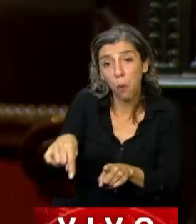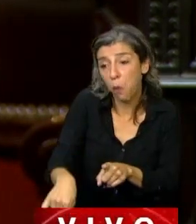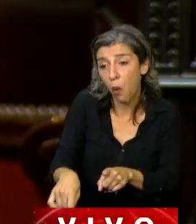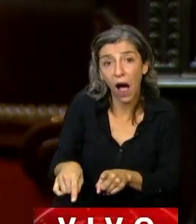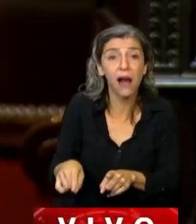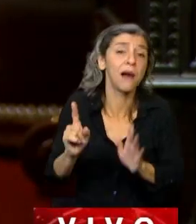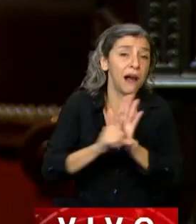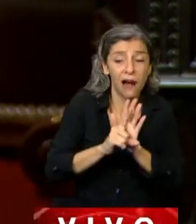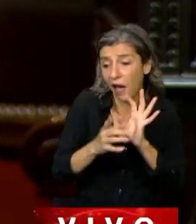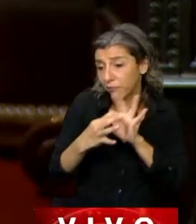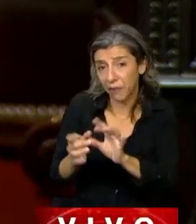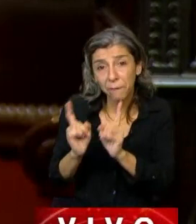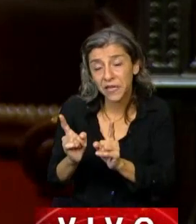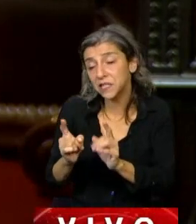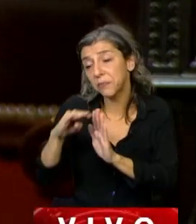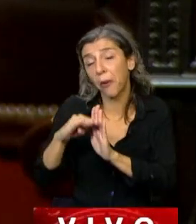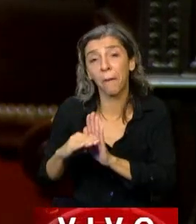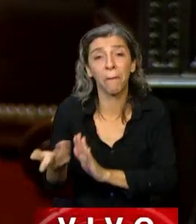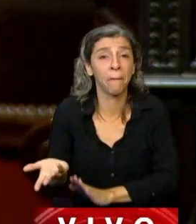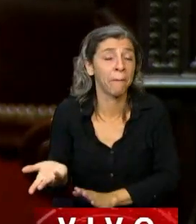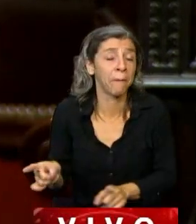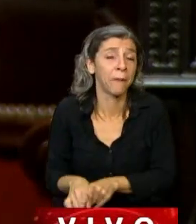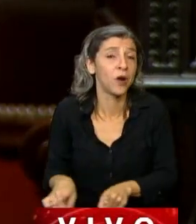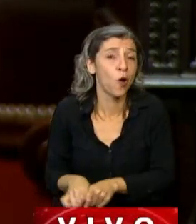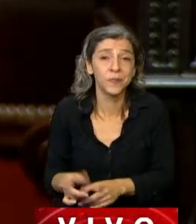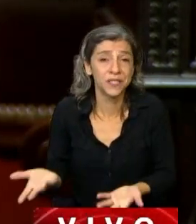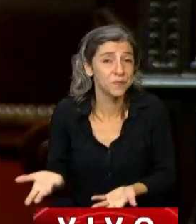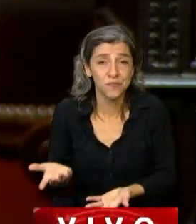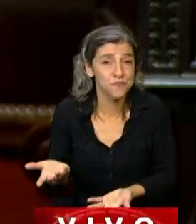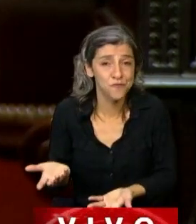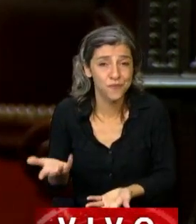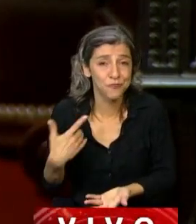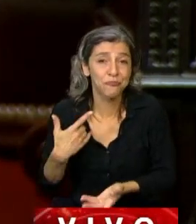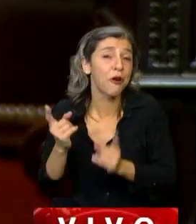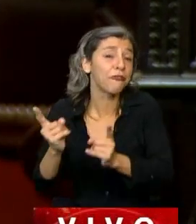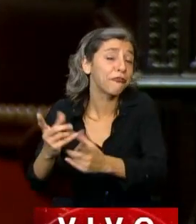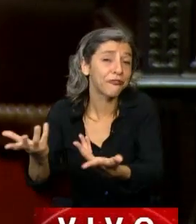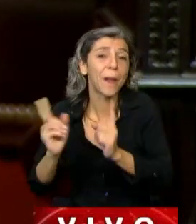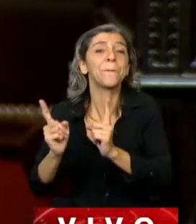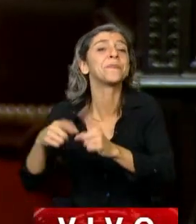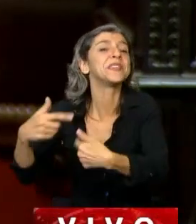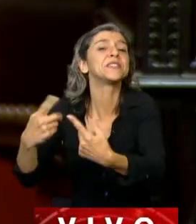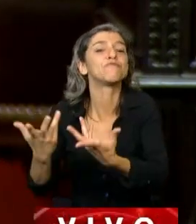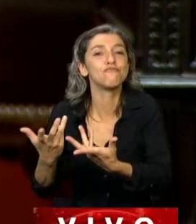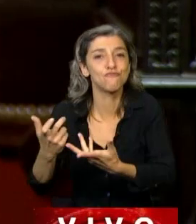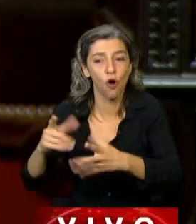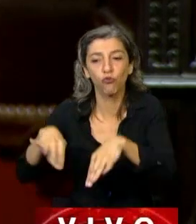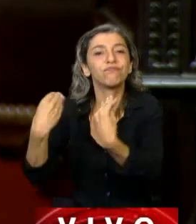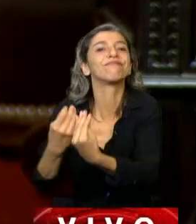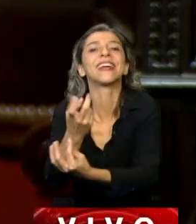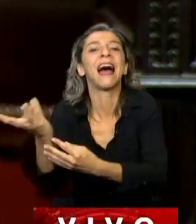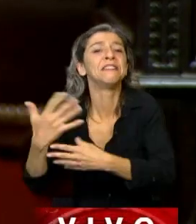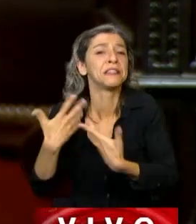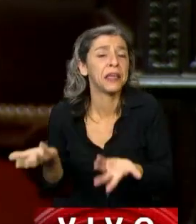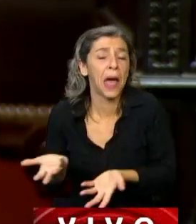la 24449, que nada toca este proyecto. Y va a seguir dando igual cuántas